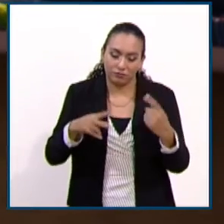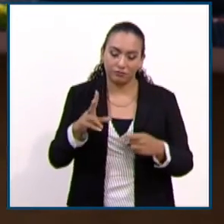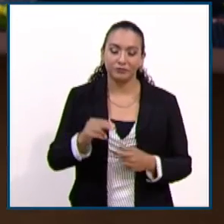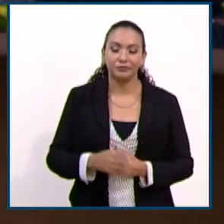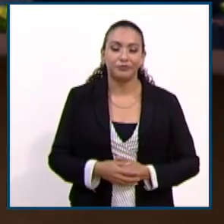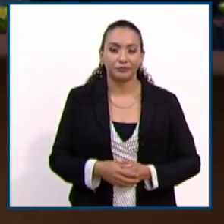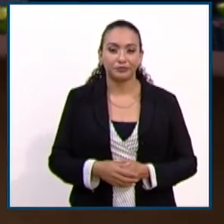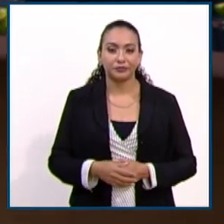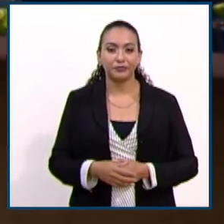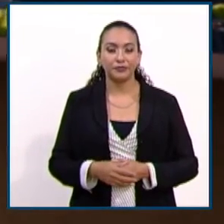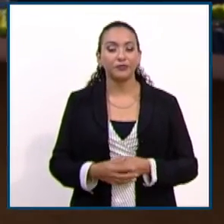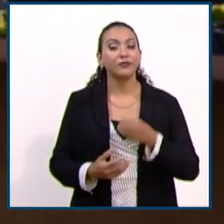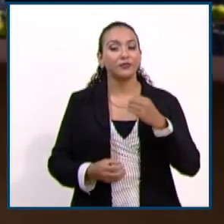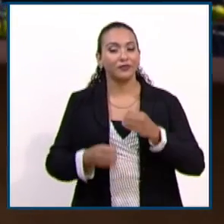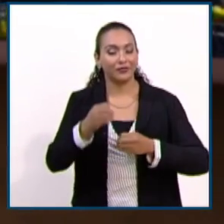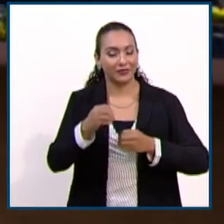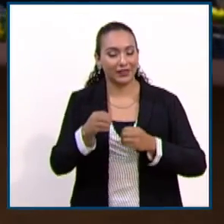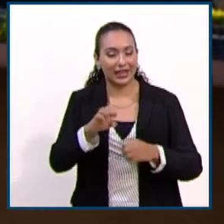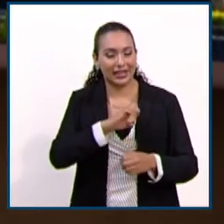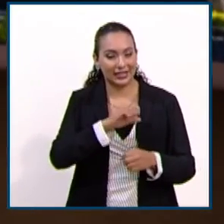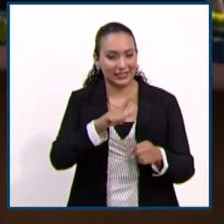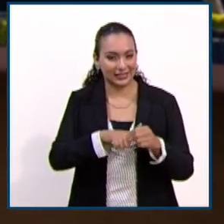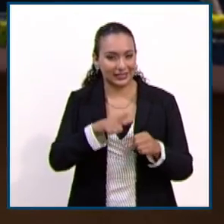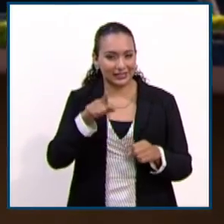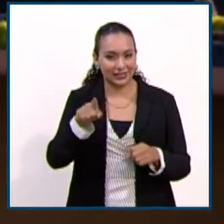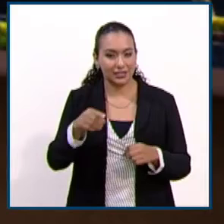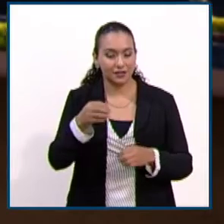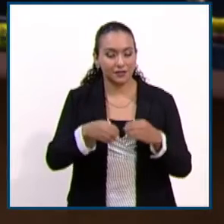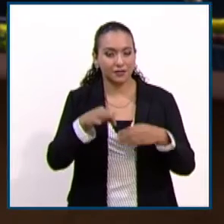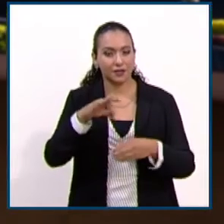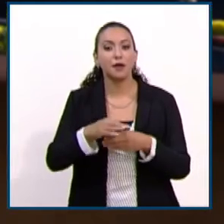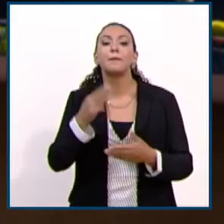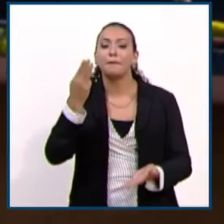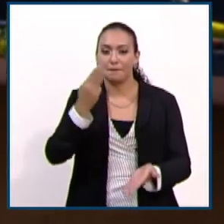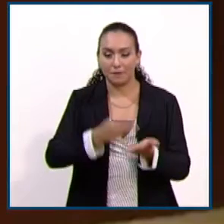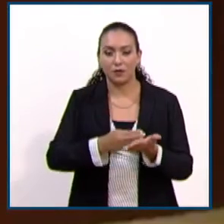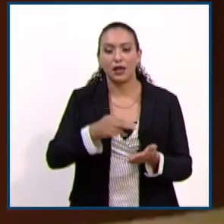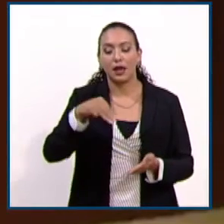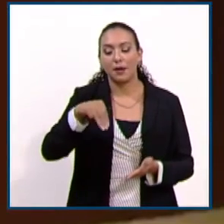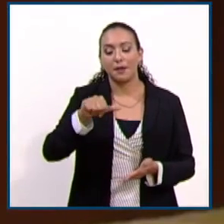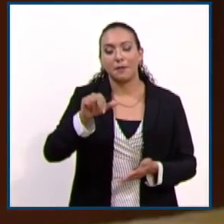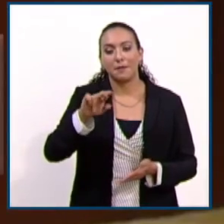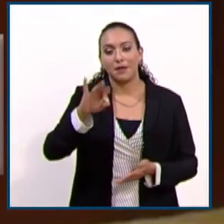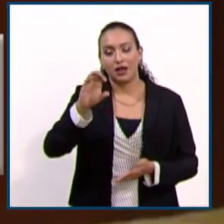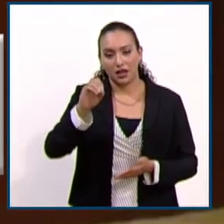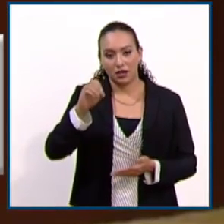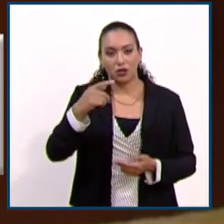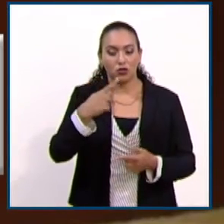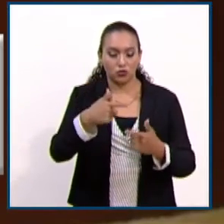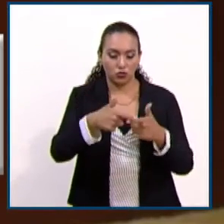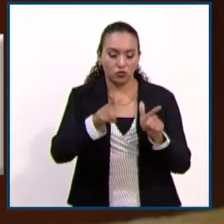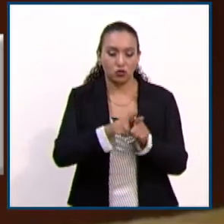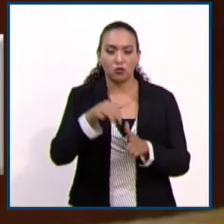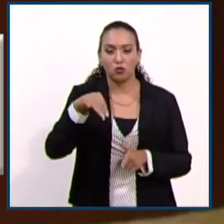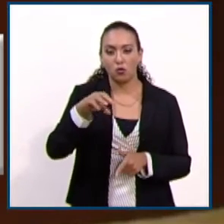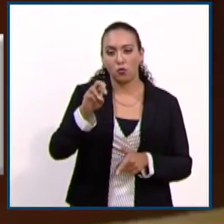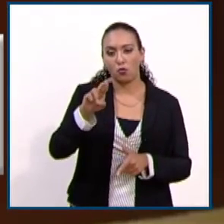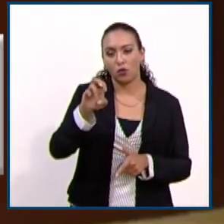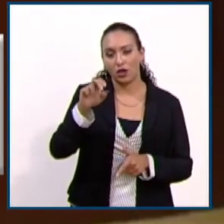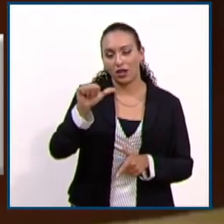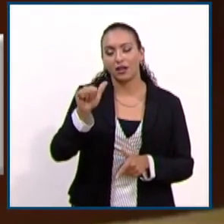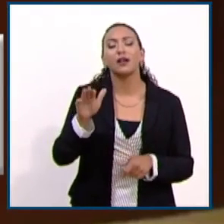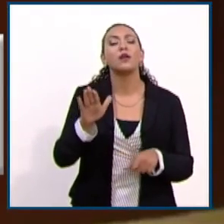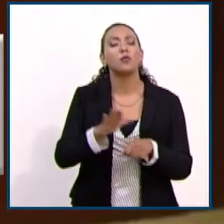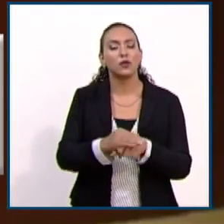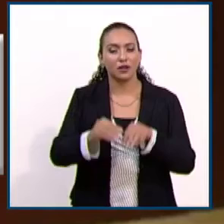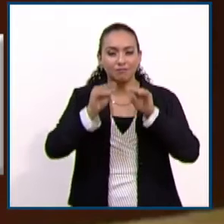La Sala Regional Especializada del Tribunal Electoral impuso una multa a Mario Delgado y al partido Morena por difundir